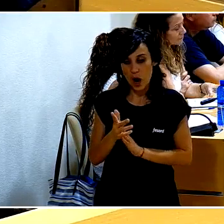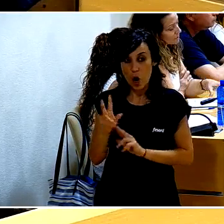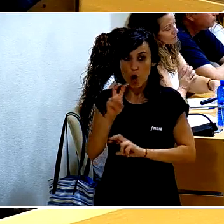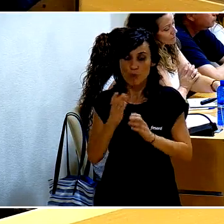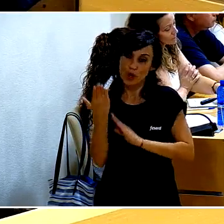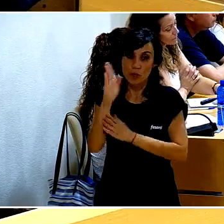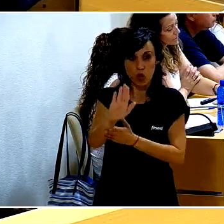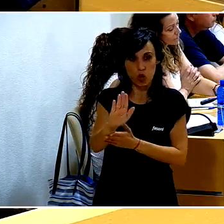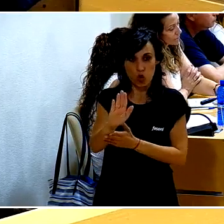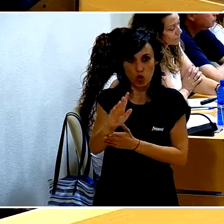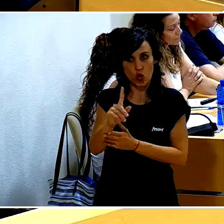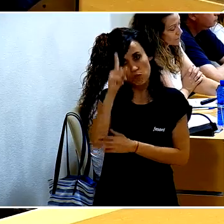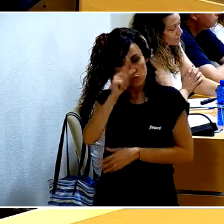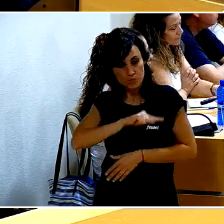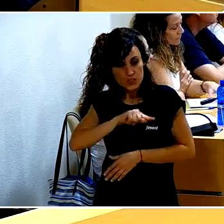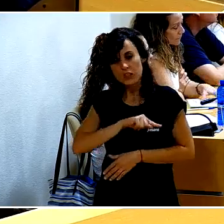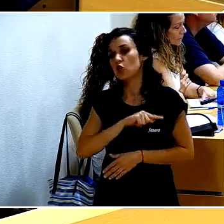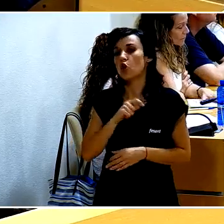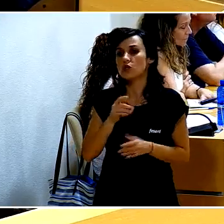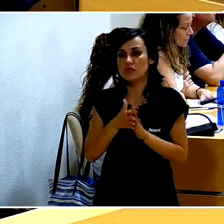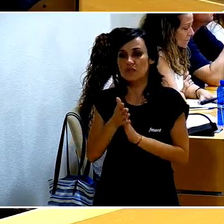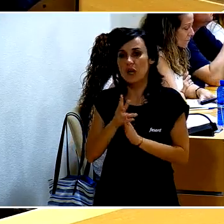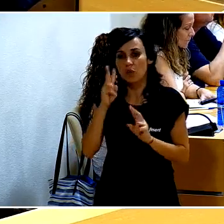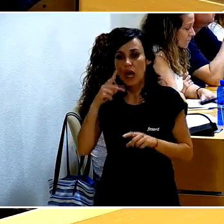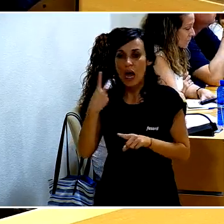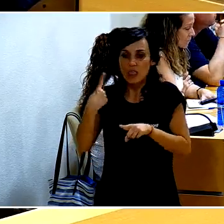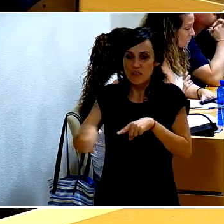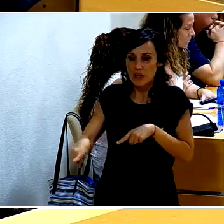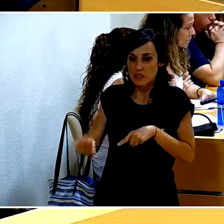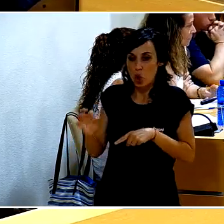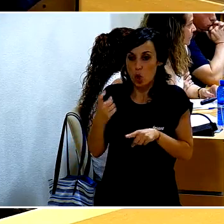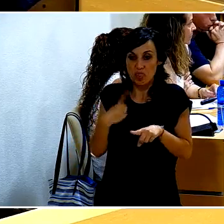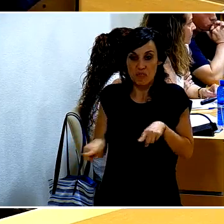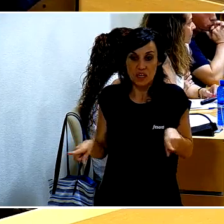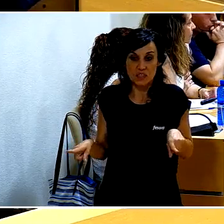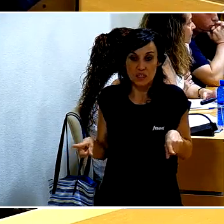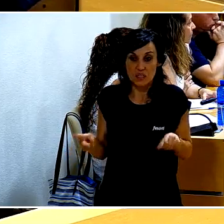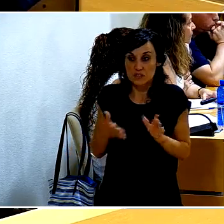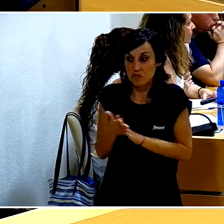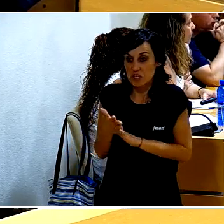todo su sentido, el sentido al diferente, o no al diferente, al distinto al que habla,